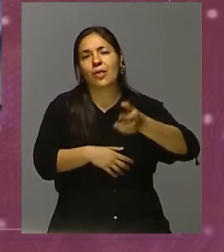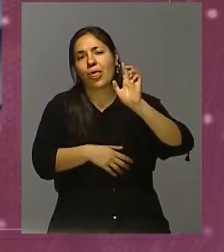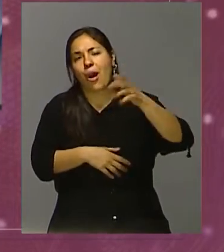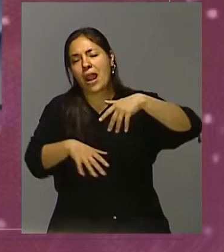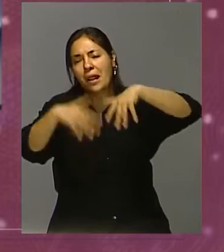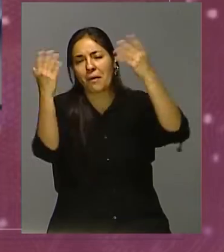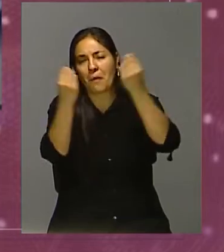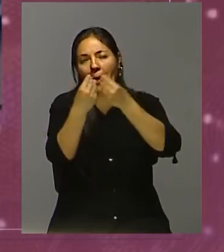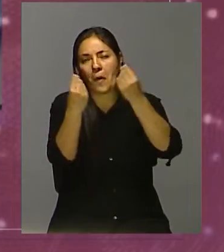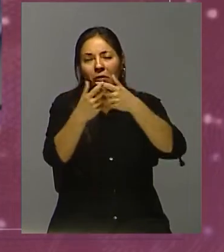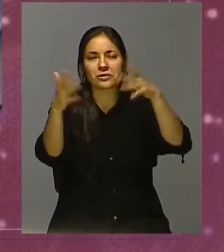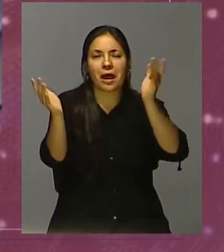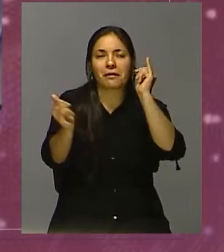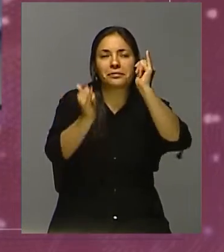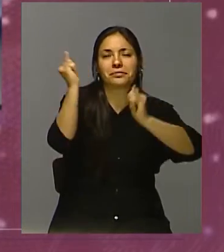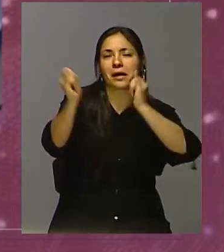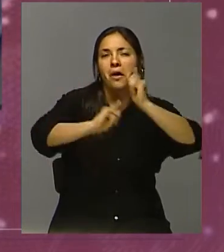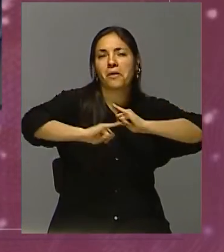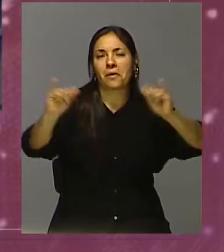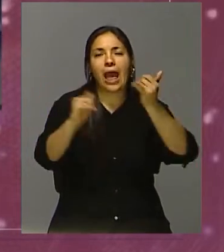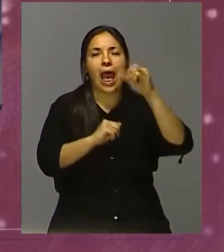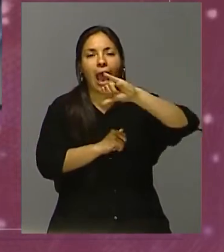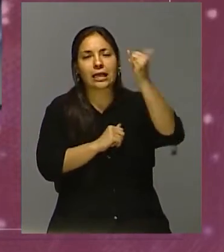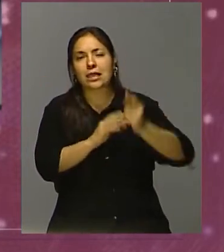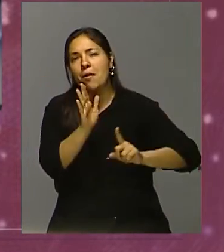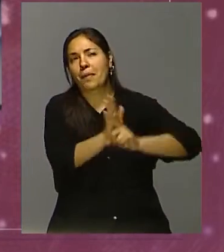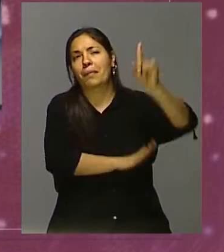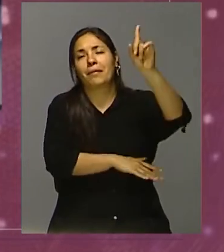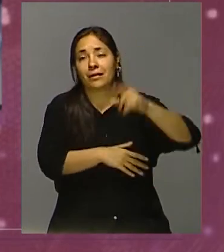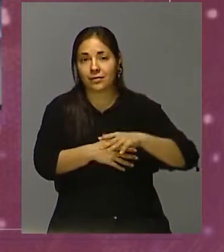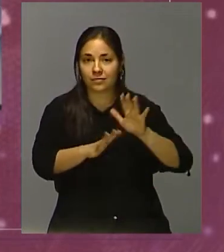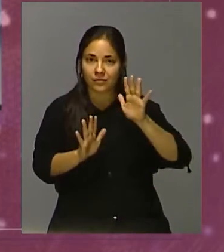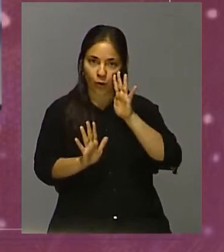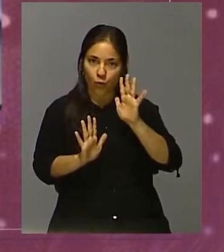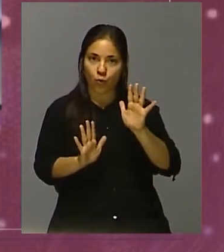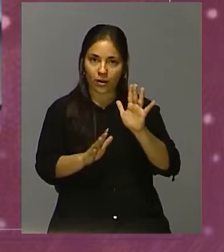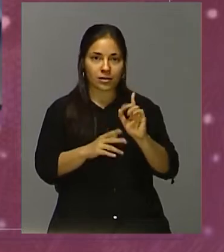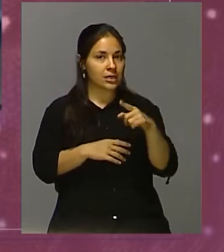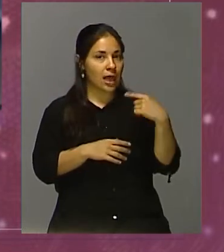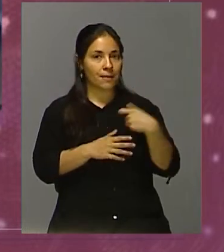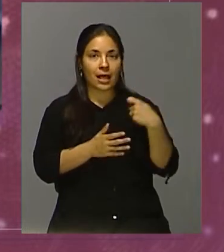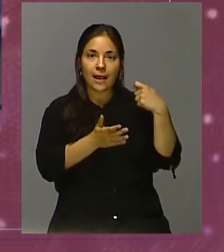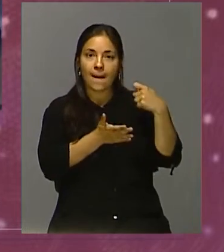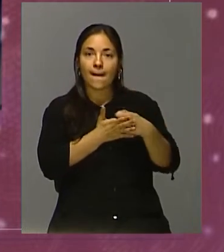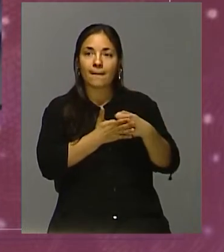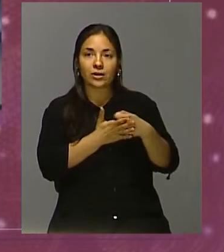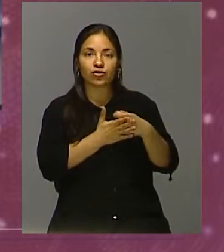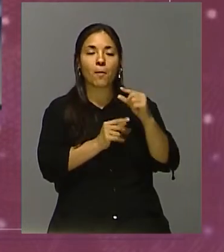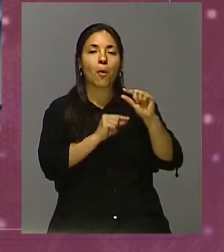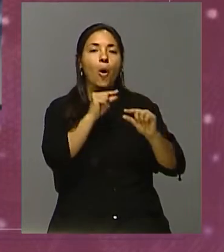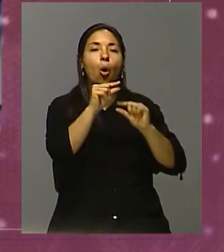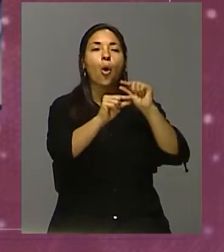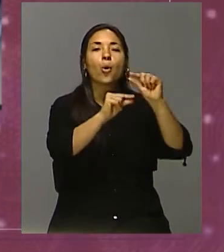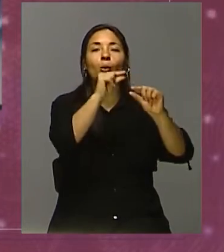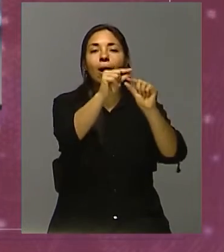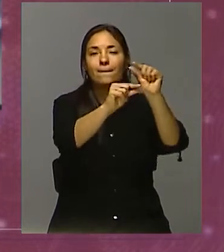ganaron o cuánto suben activo, siempre empezá a invertir en una escalera, para lo